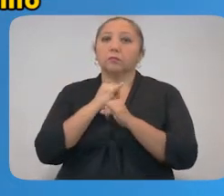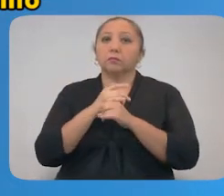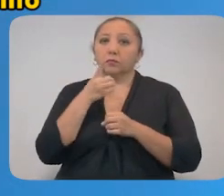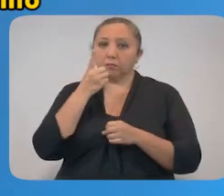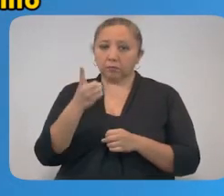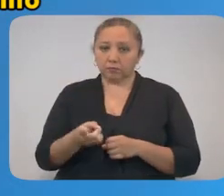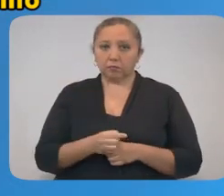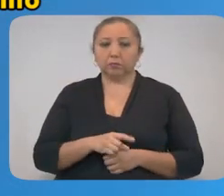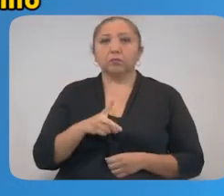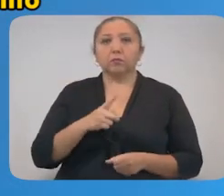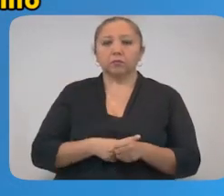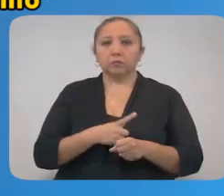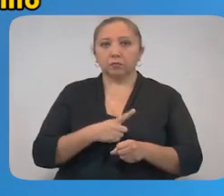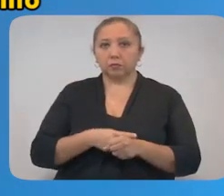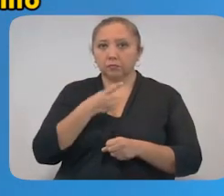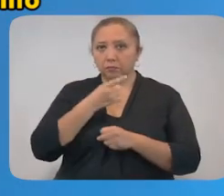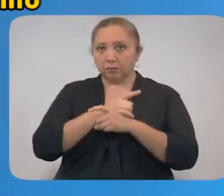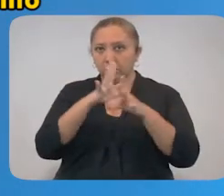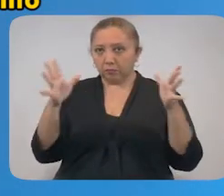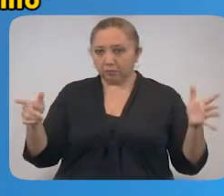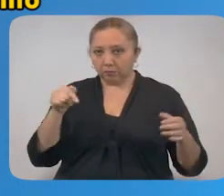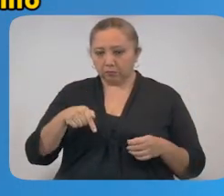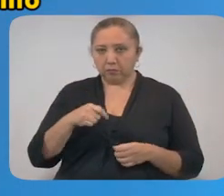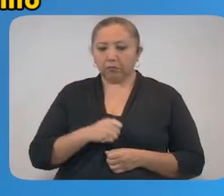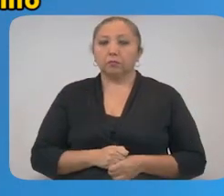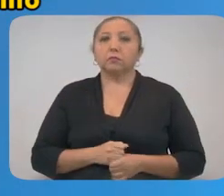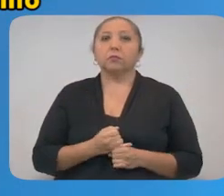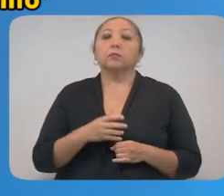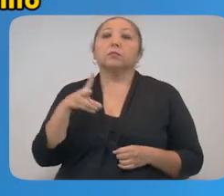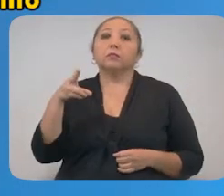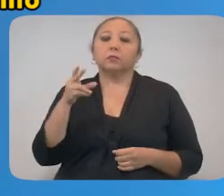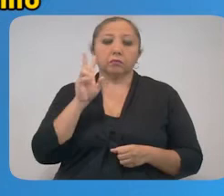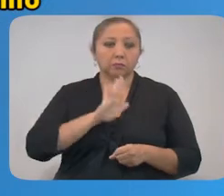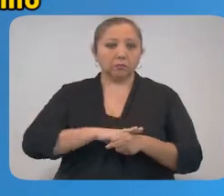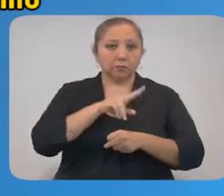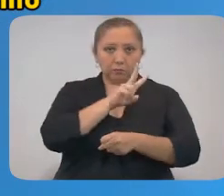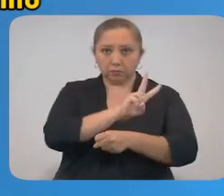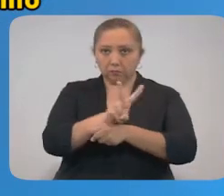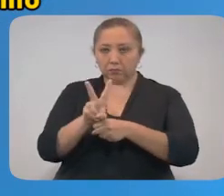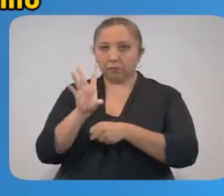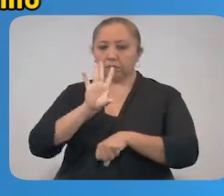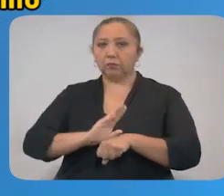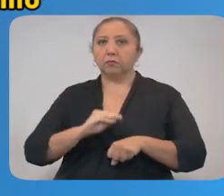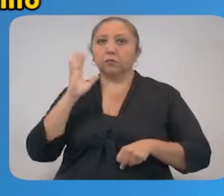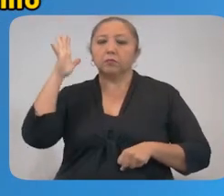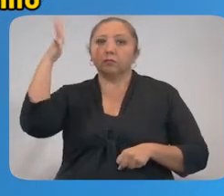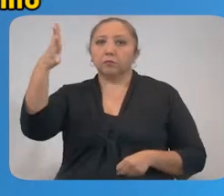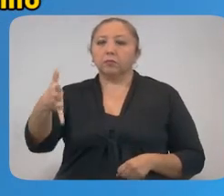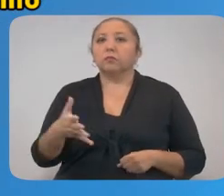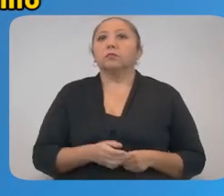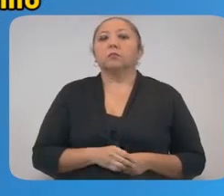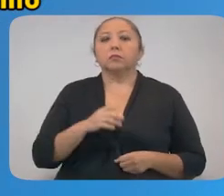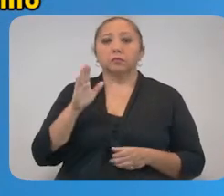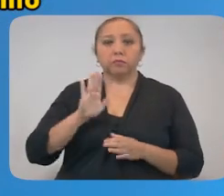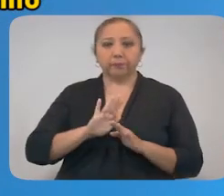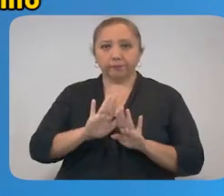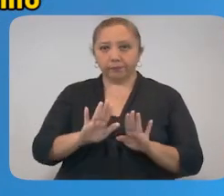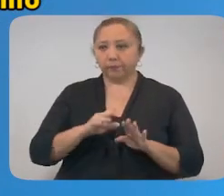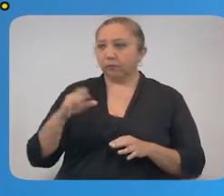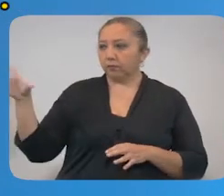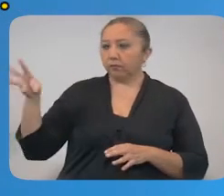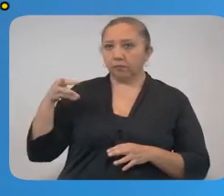la implementación de estos operativos. Esta mayor vigilancia epidemiológica permitirá cortar oportunamente cadenas de